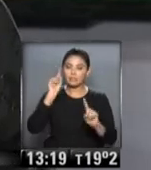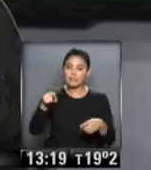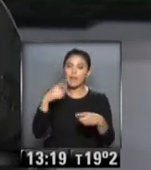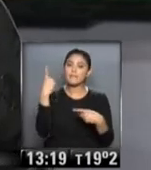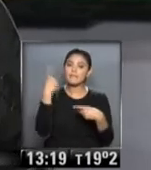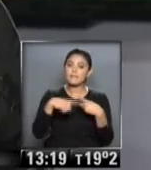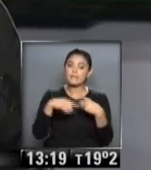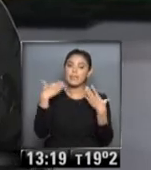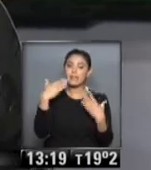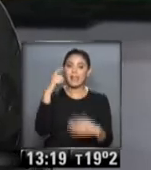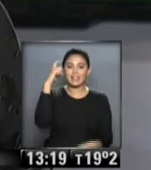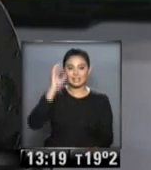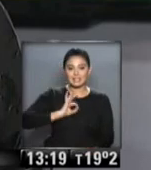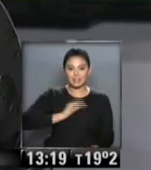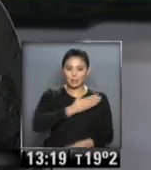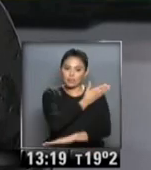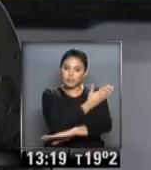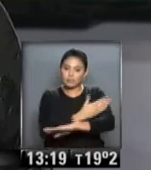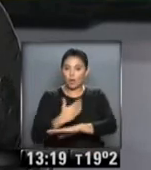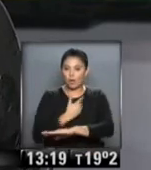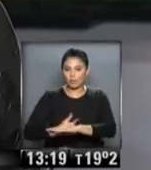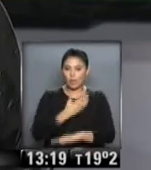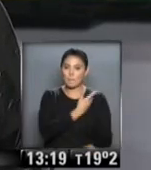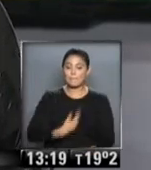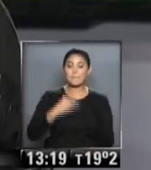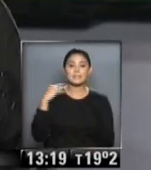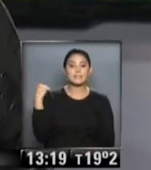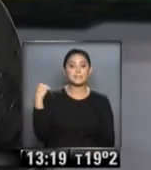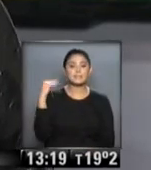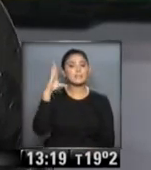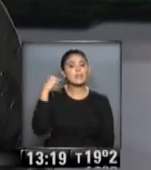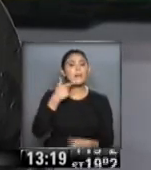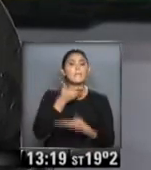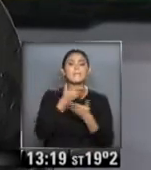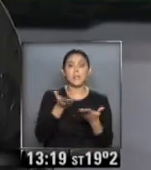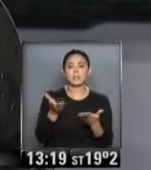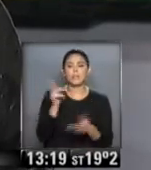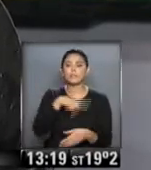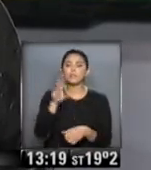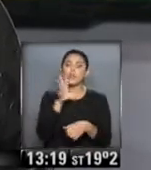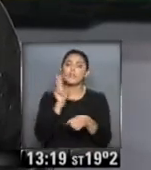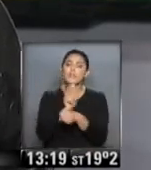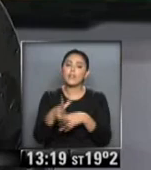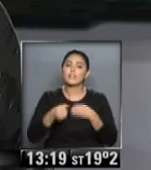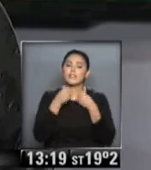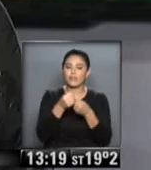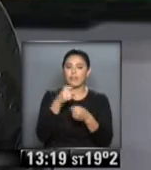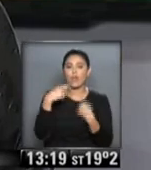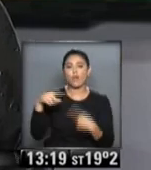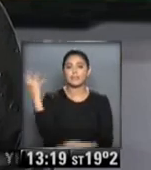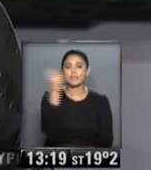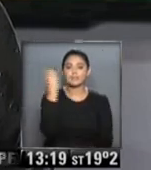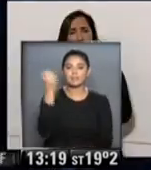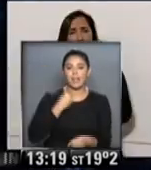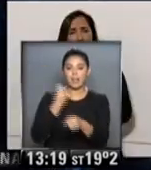década de gobierno. La presidenta, Cristina Fernández de Kirchner, pidió al pueblo empoderarse para defender las conquistas de esta